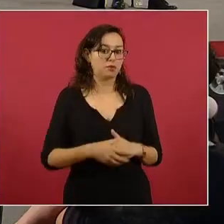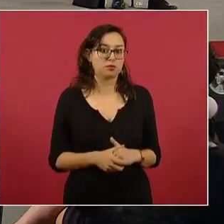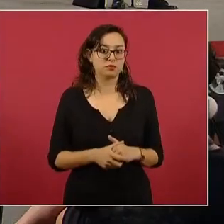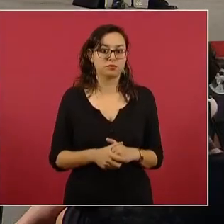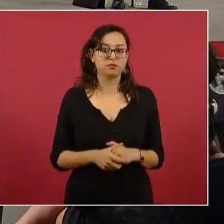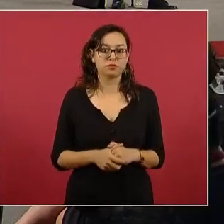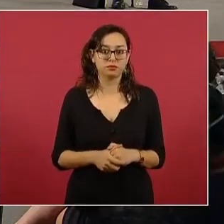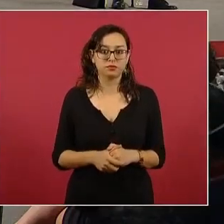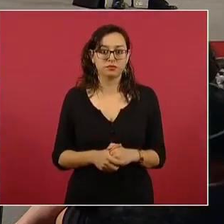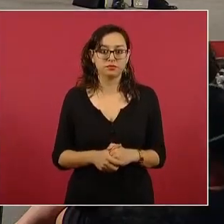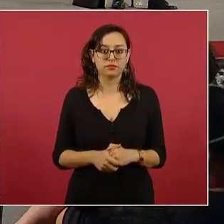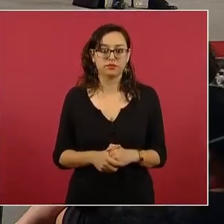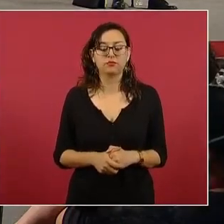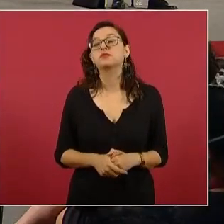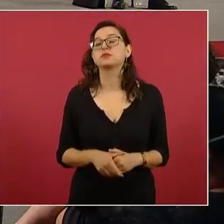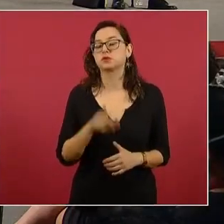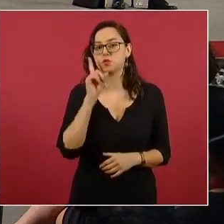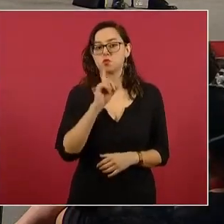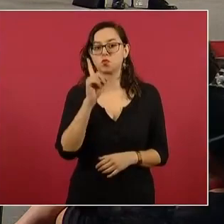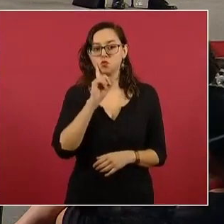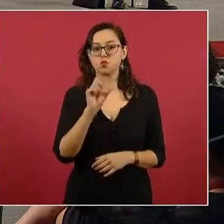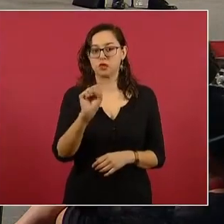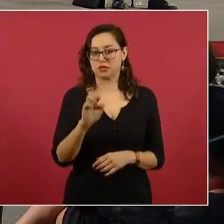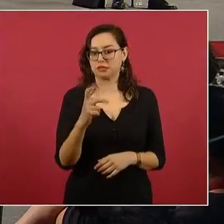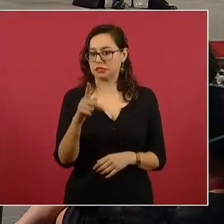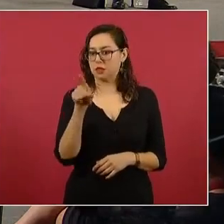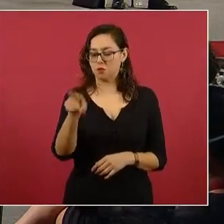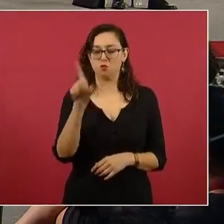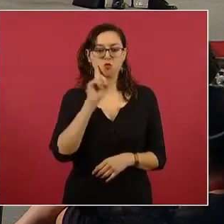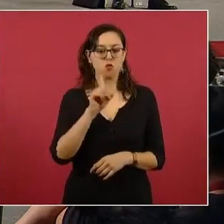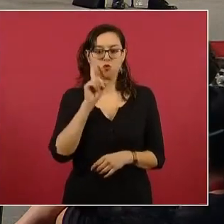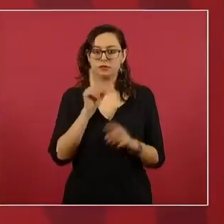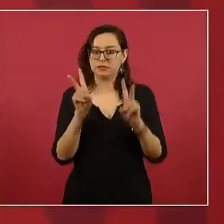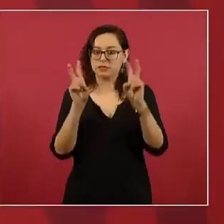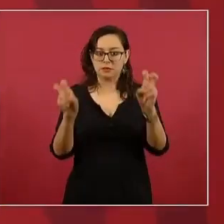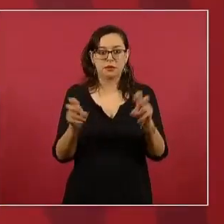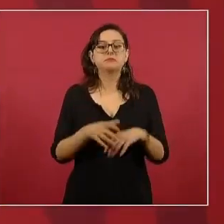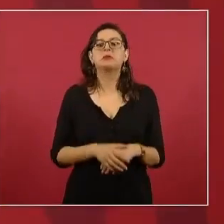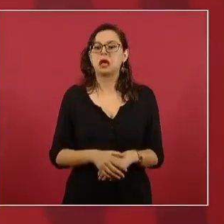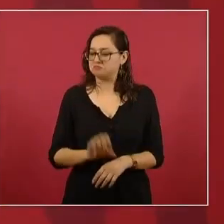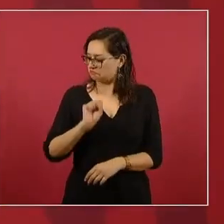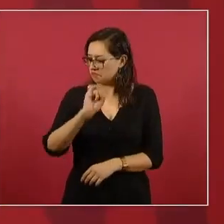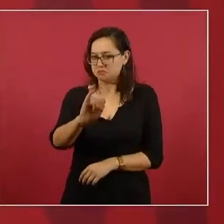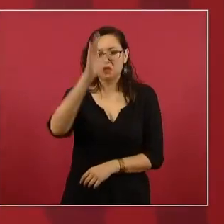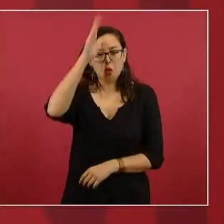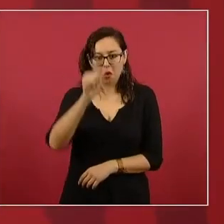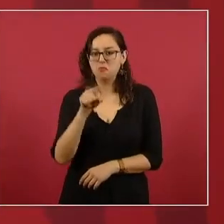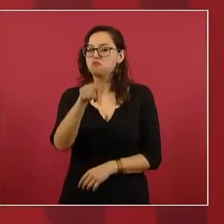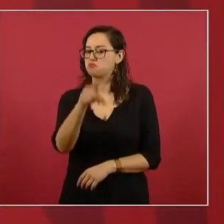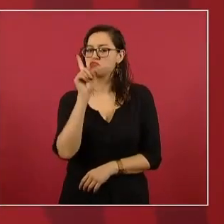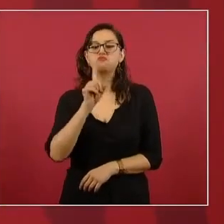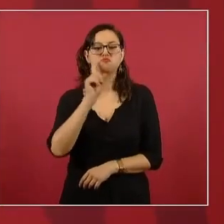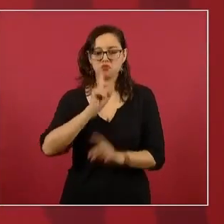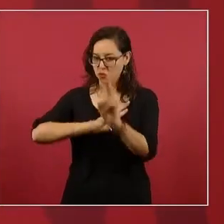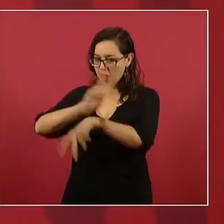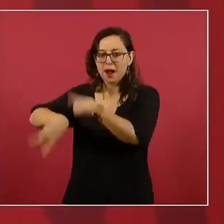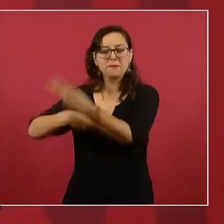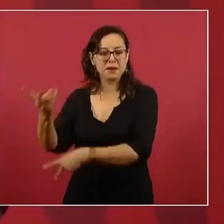muy sensible. La secretaria de Educación es muy sensible al tema, está muy abierta. Ya está, ella va. Ok.